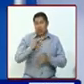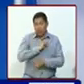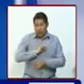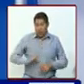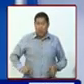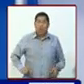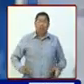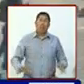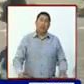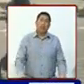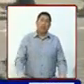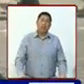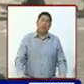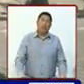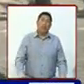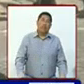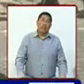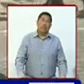gobernador.